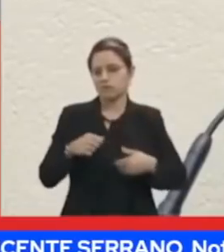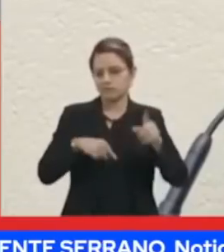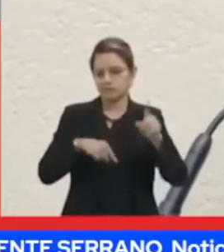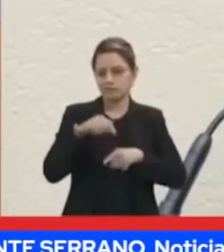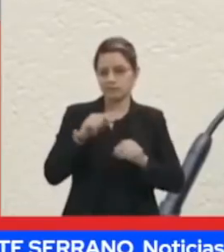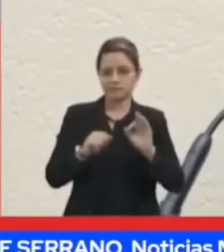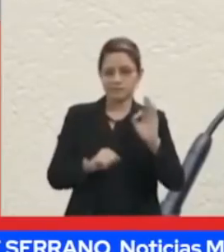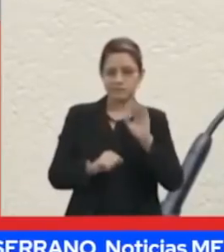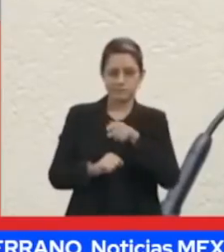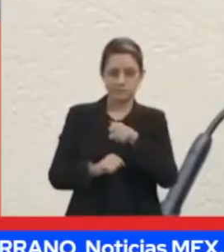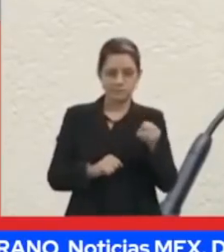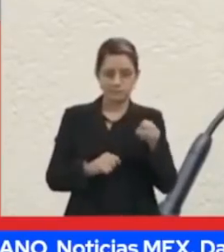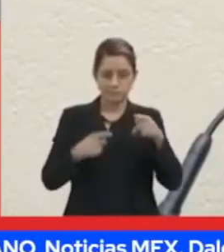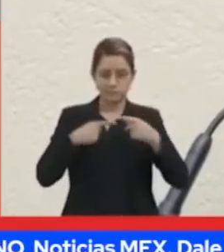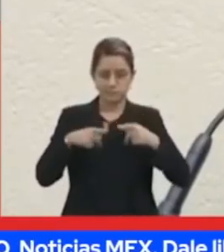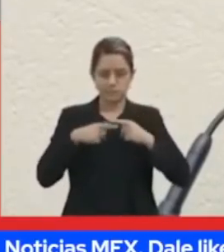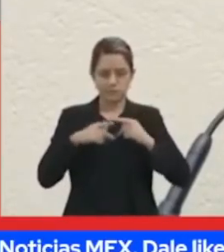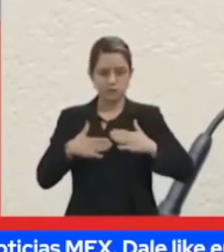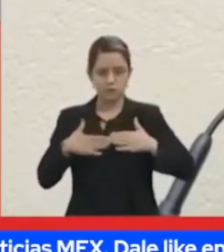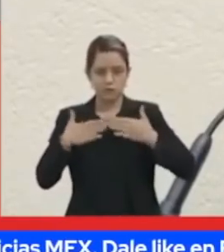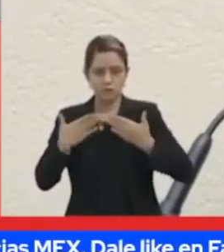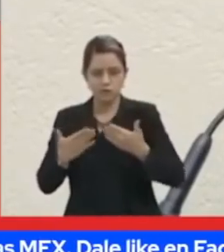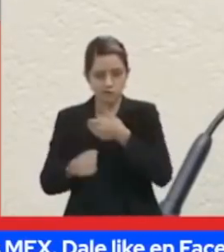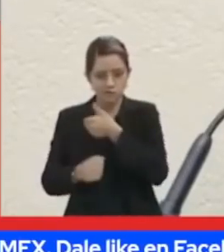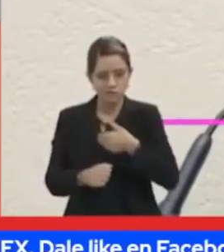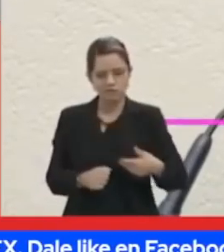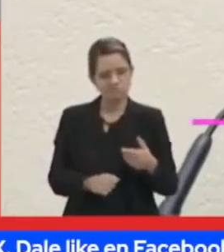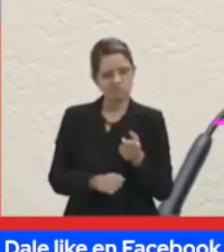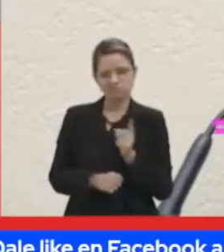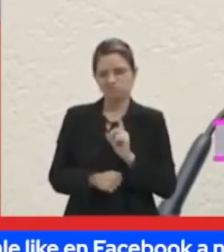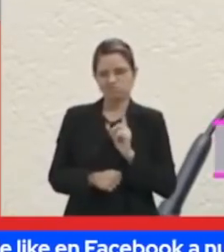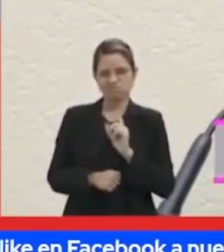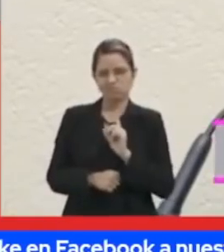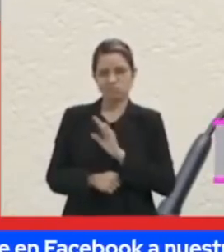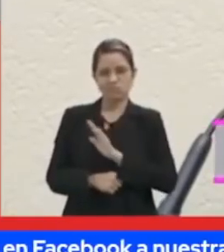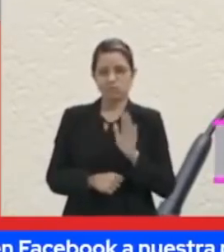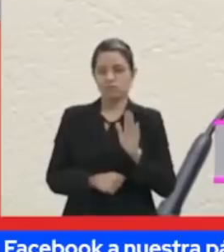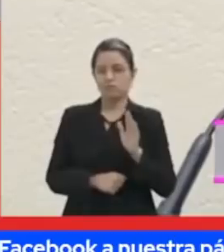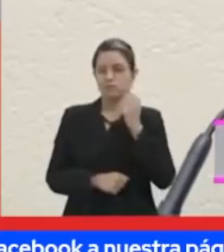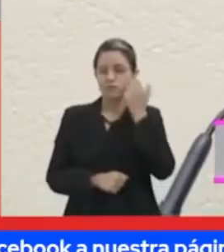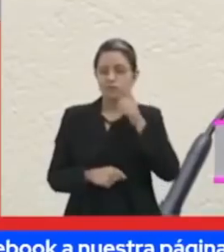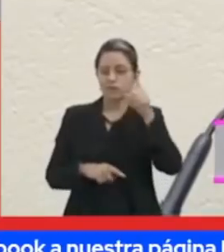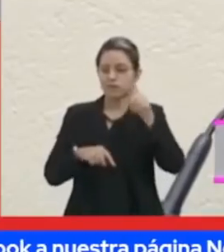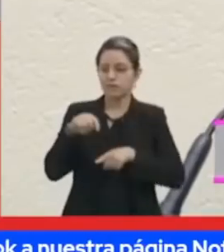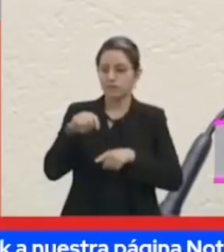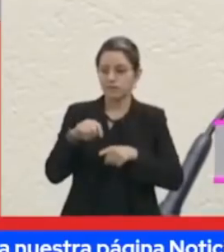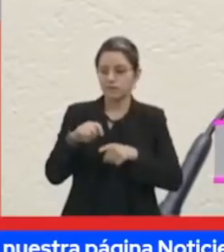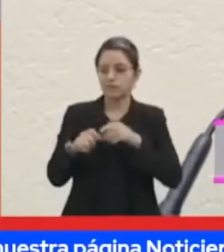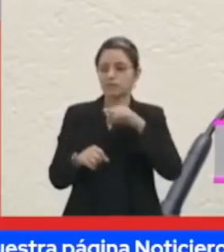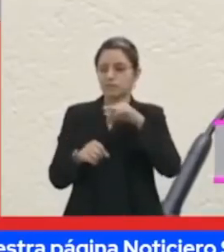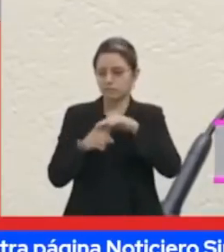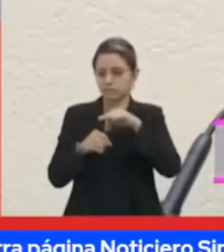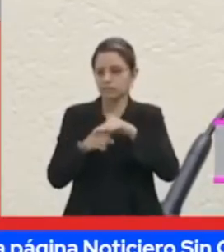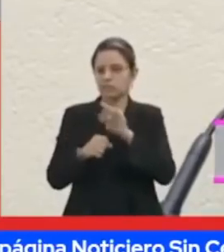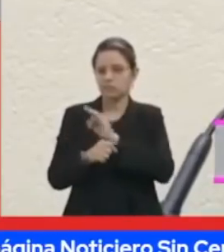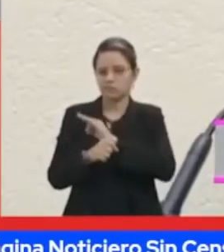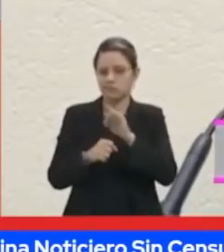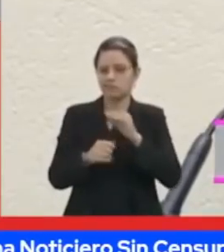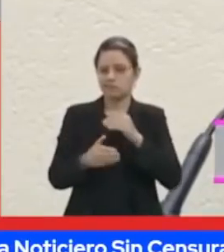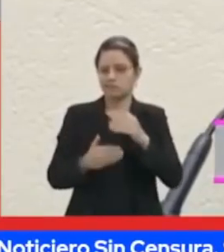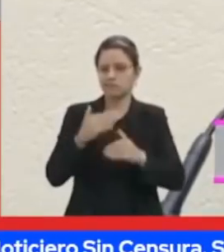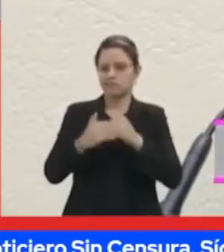así lo deciden las y los ciudadanos que le han perdido la confianza al presidente y le solicitan la realización del mismo pueda llevarse a buen